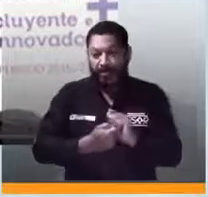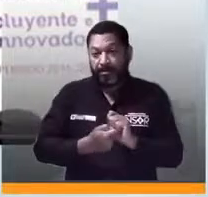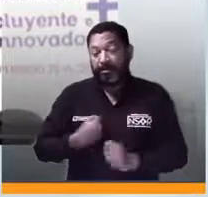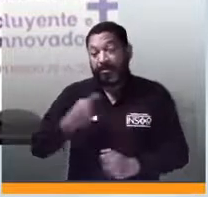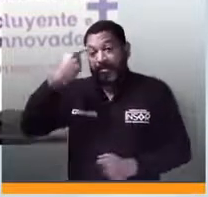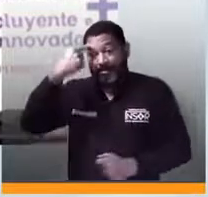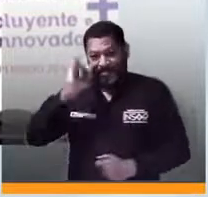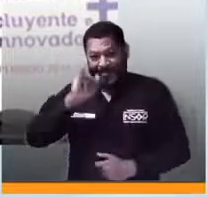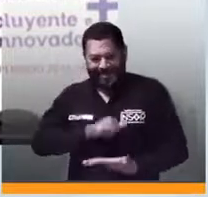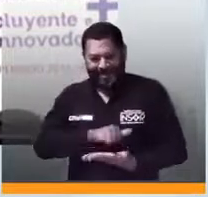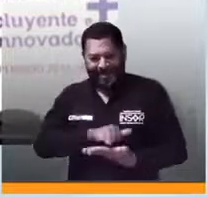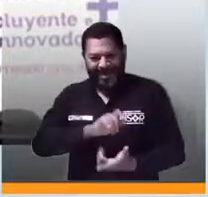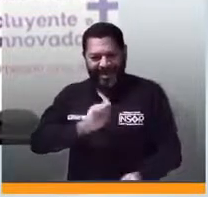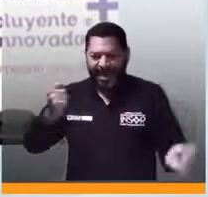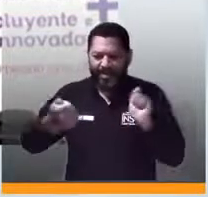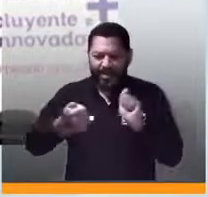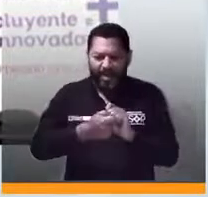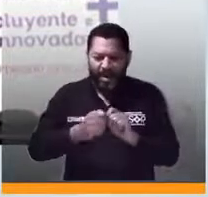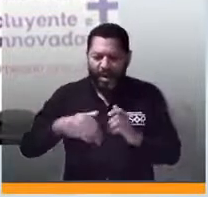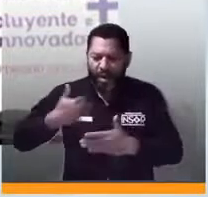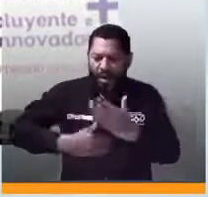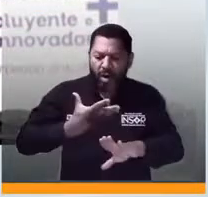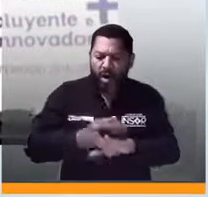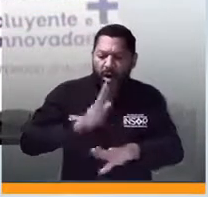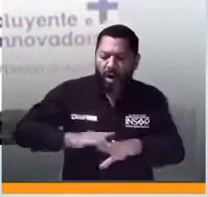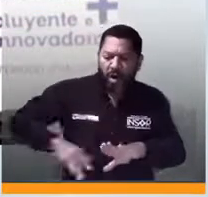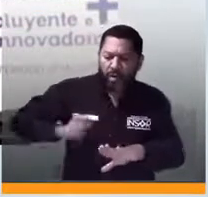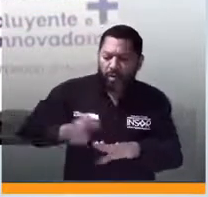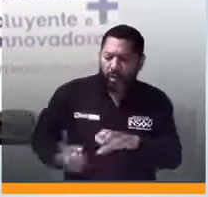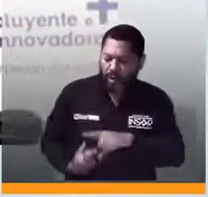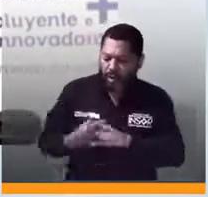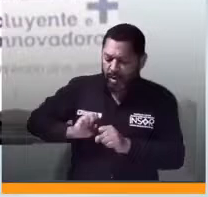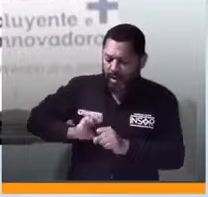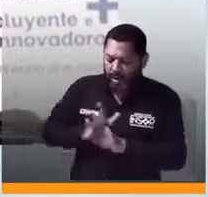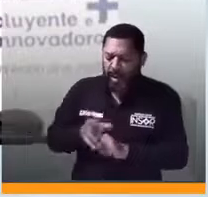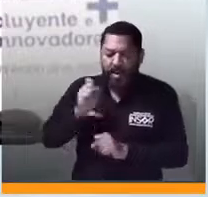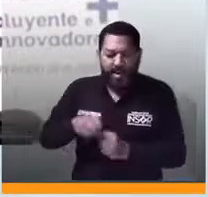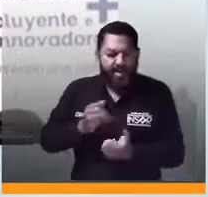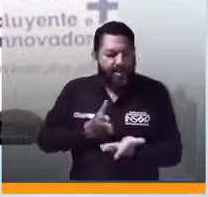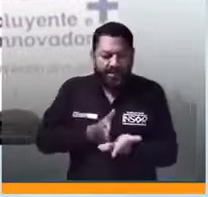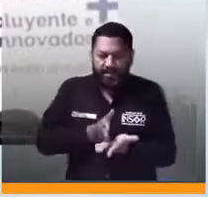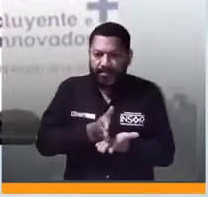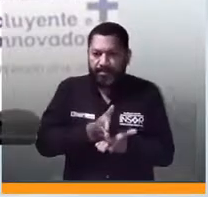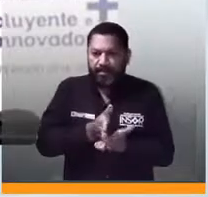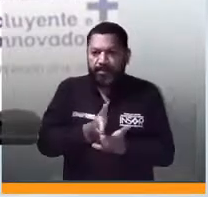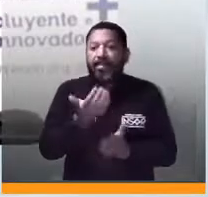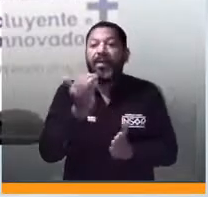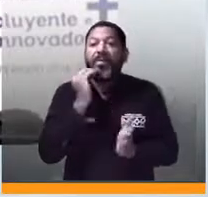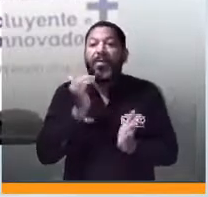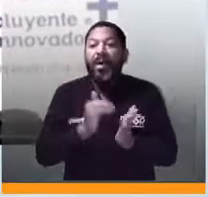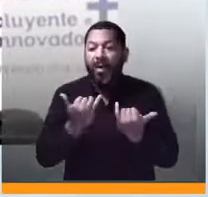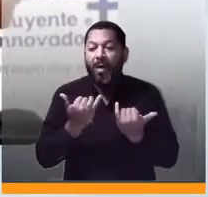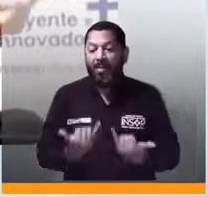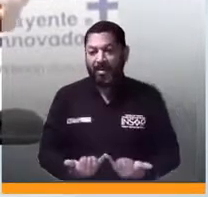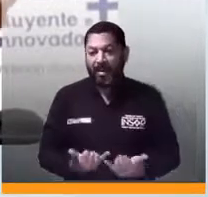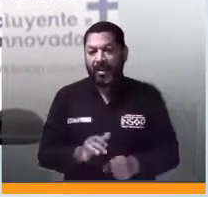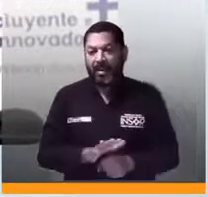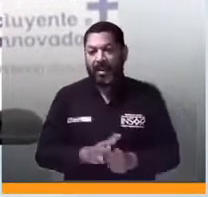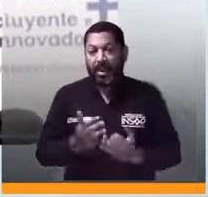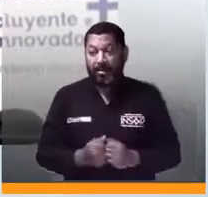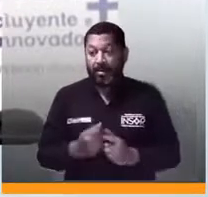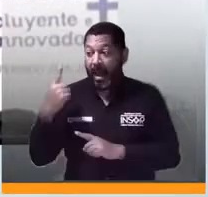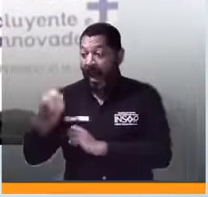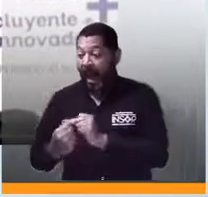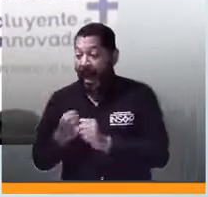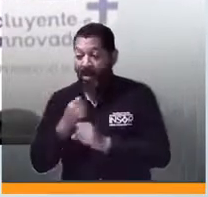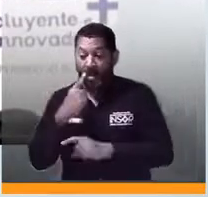esos cambios que se generaron en resultado de la pandemia pues tienen que mantenerse en el tiempo en cosas, por ejemplo, en el caso nuestro, anualmente